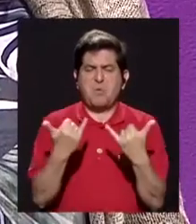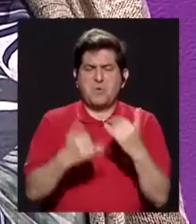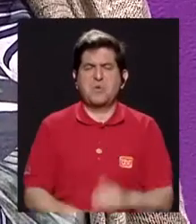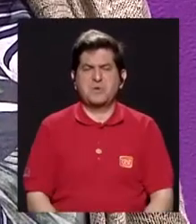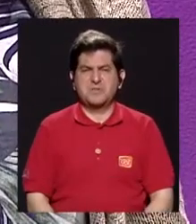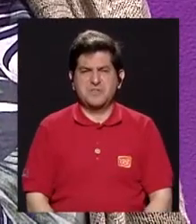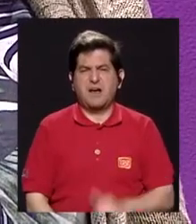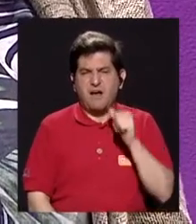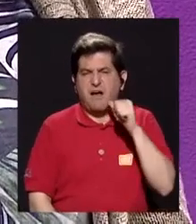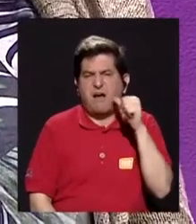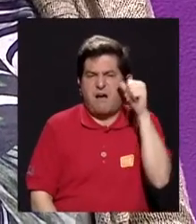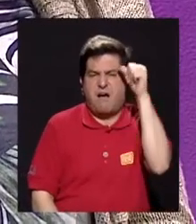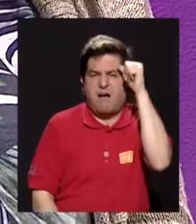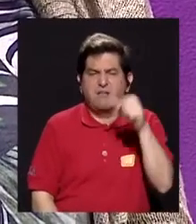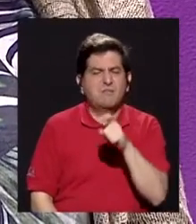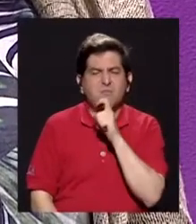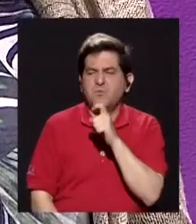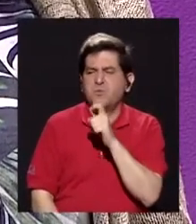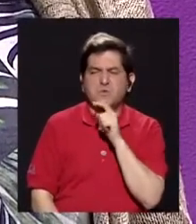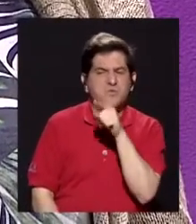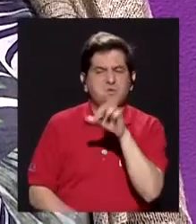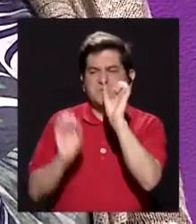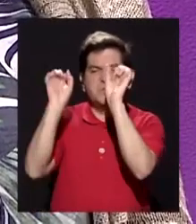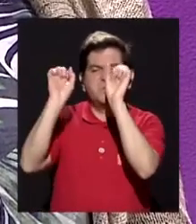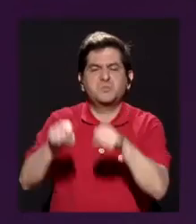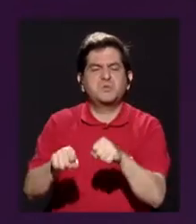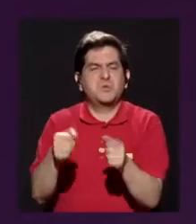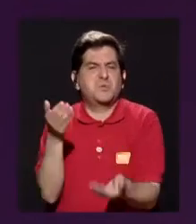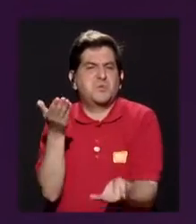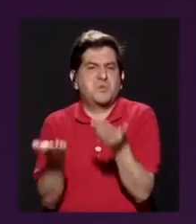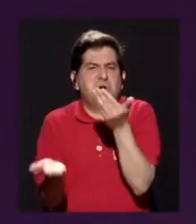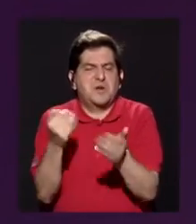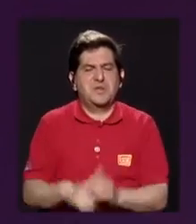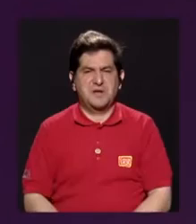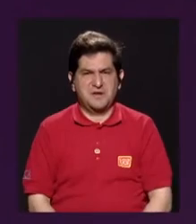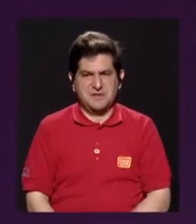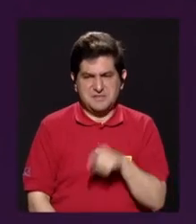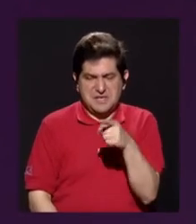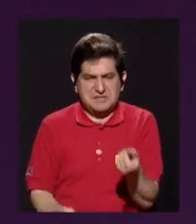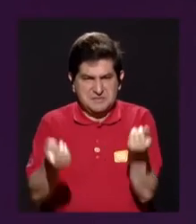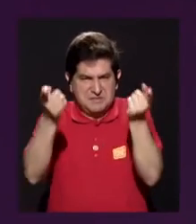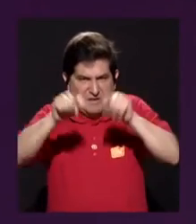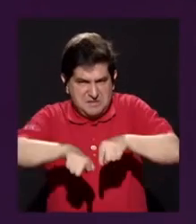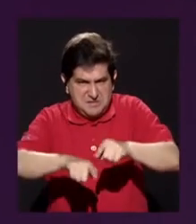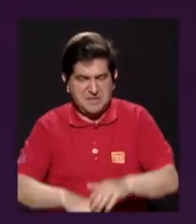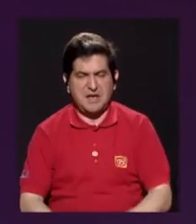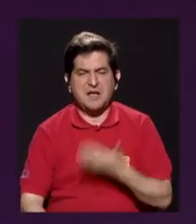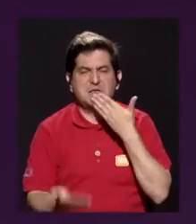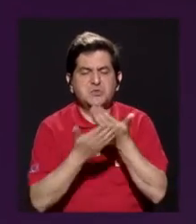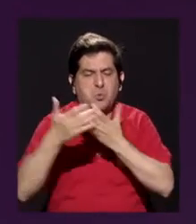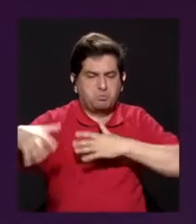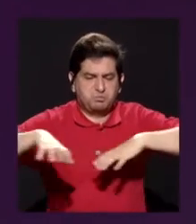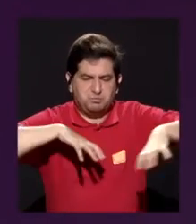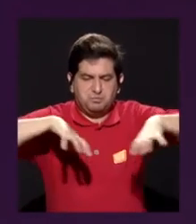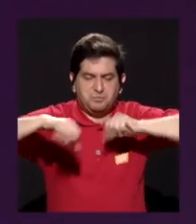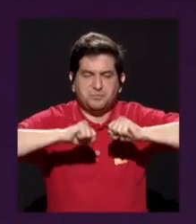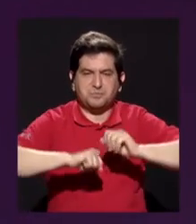más grandecito, entonces difícilmente va a poder hacer una buena actividad, ¿verdad?